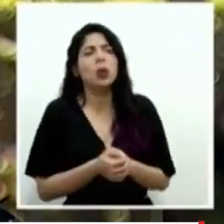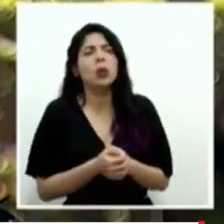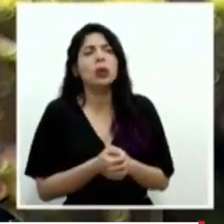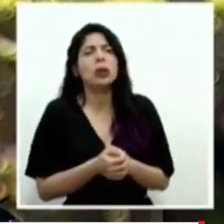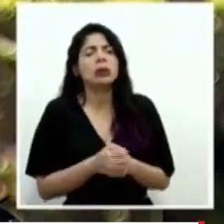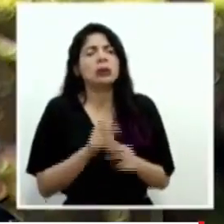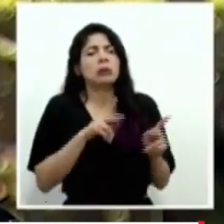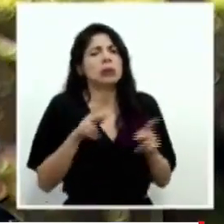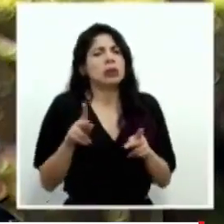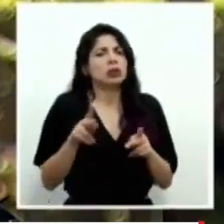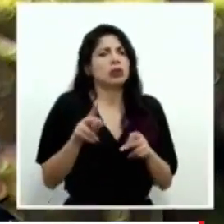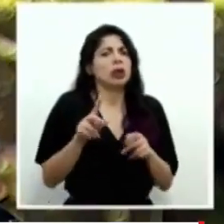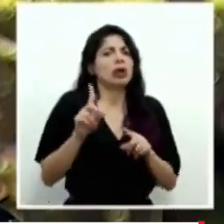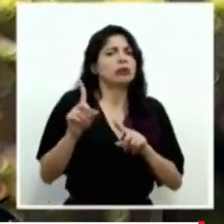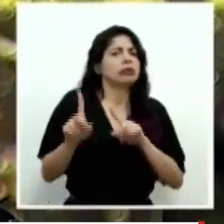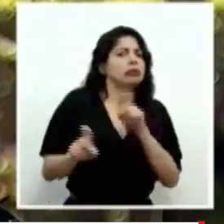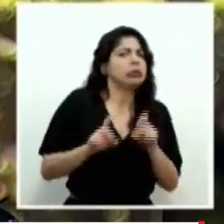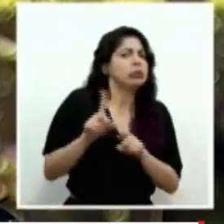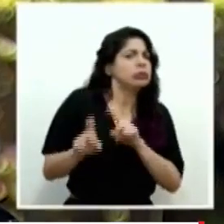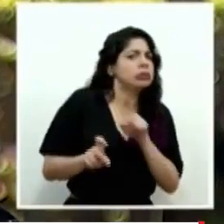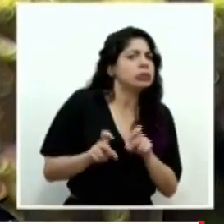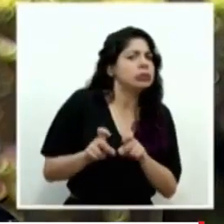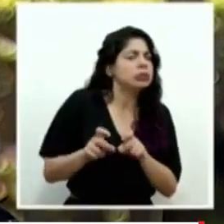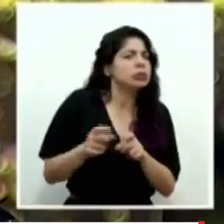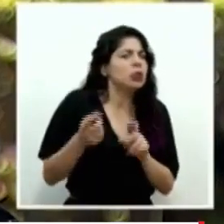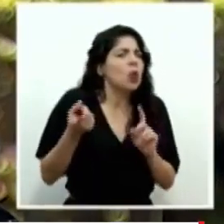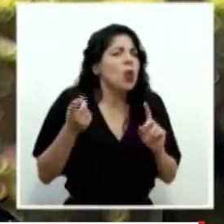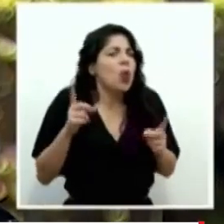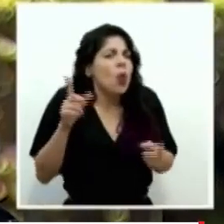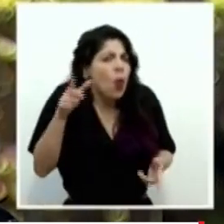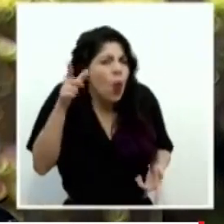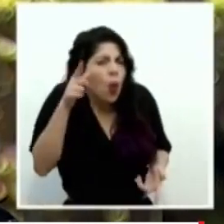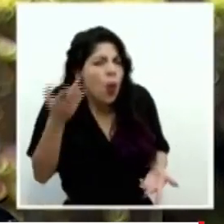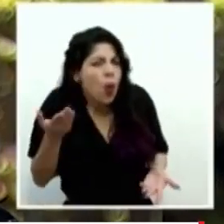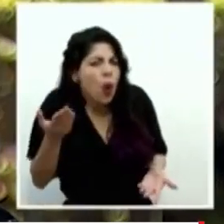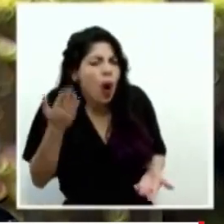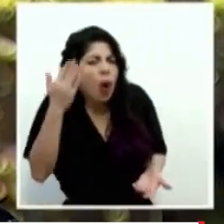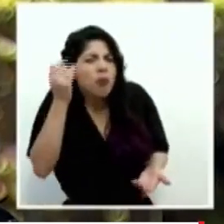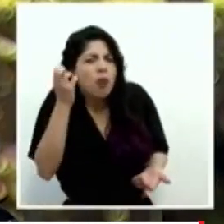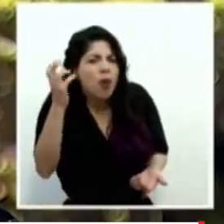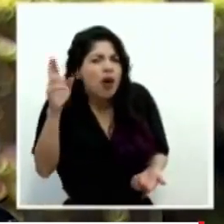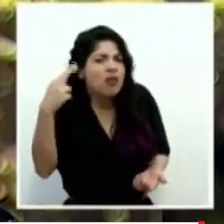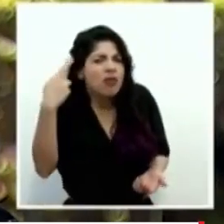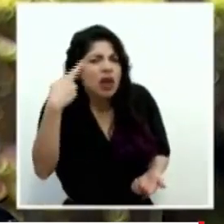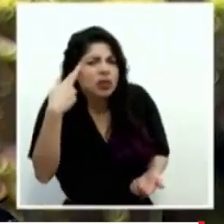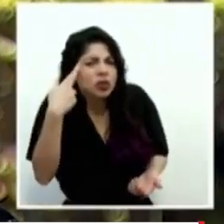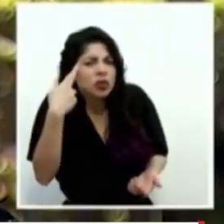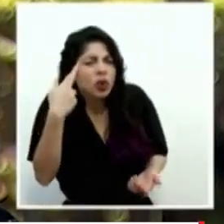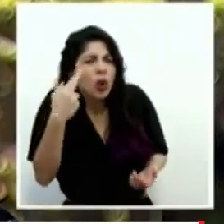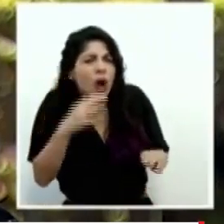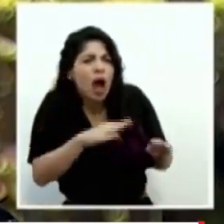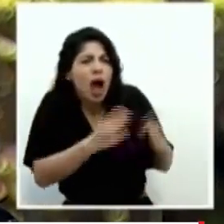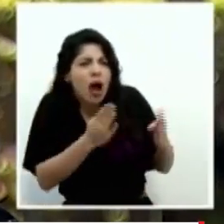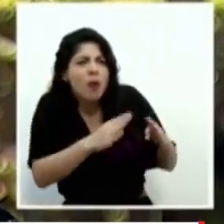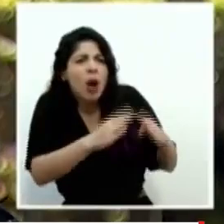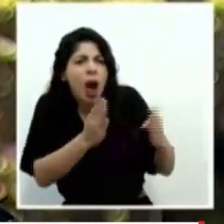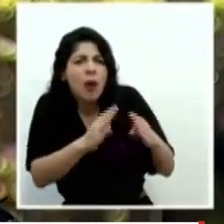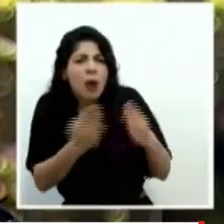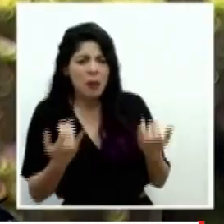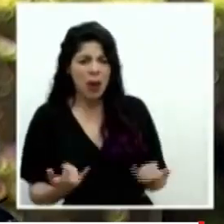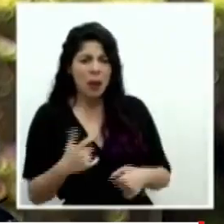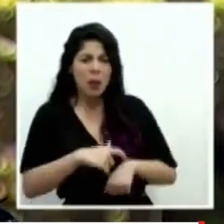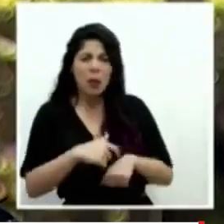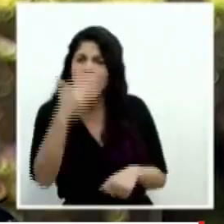Se cuestiona abiertamente, públicamente, la lógica y la conveniencia de avanzar en la apertura en